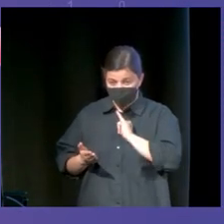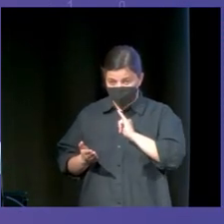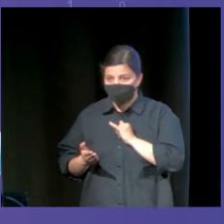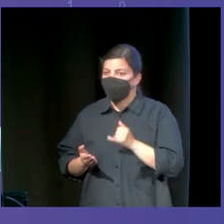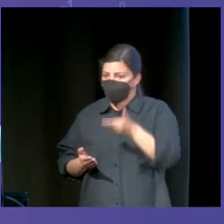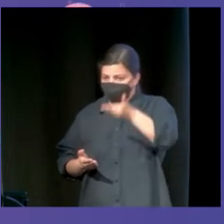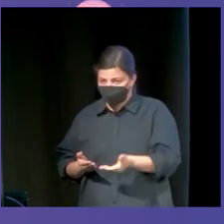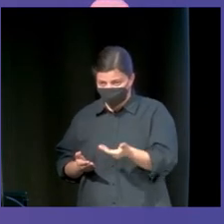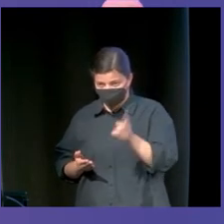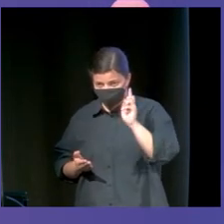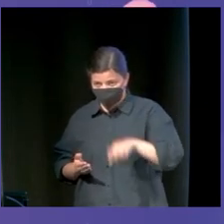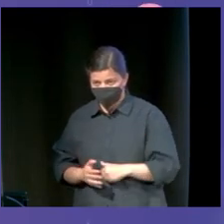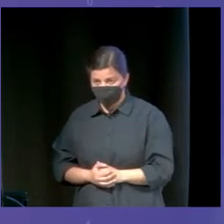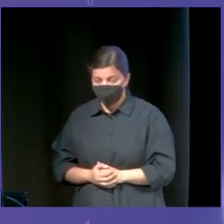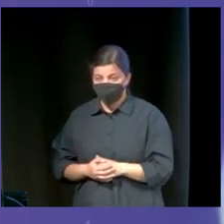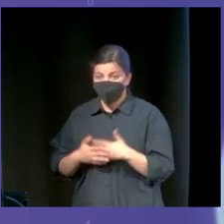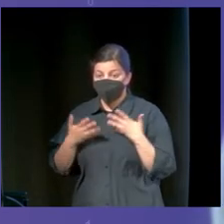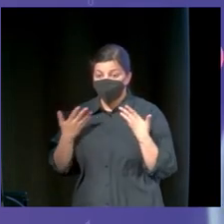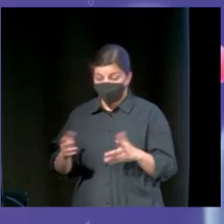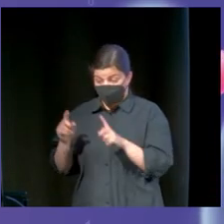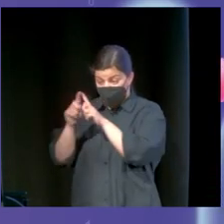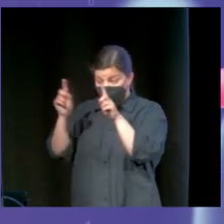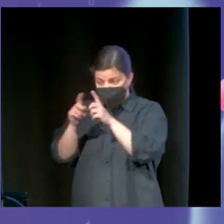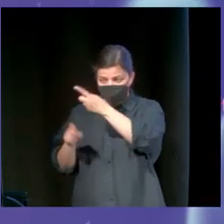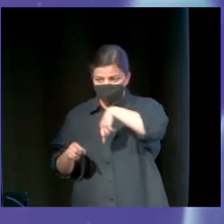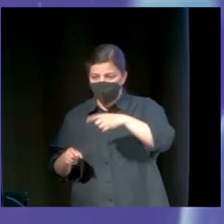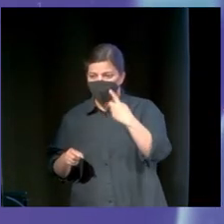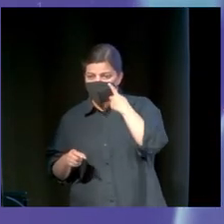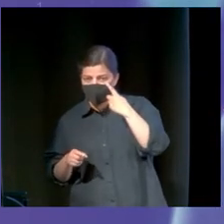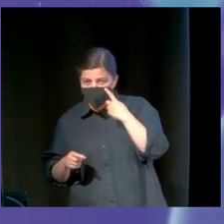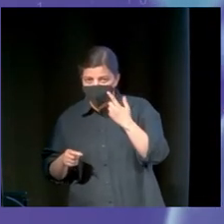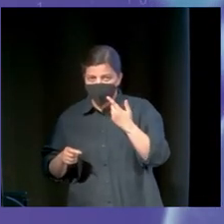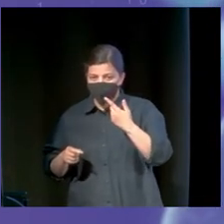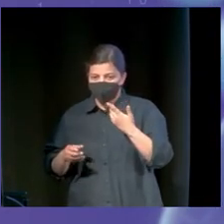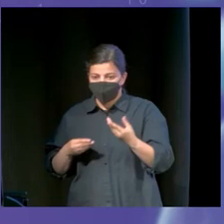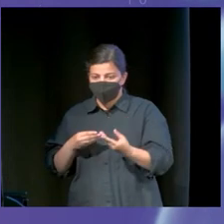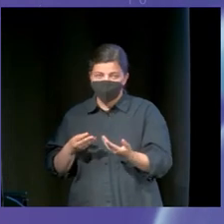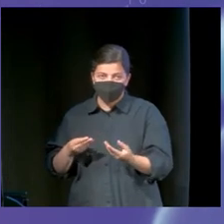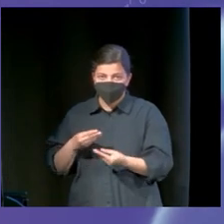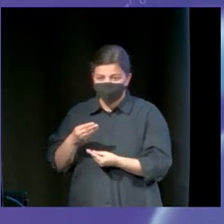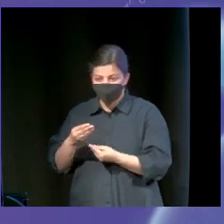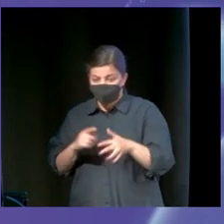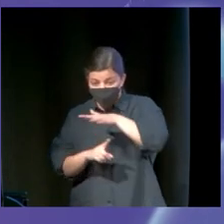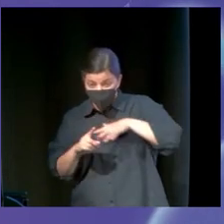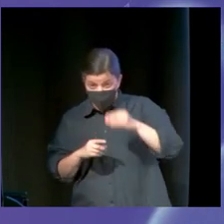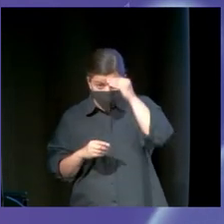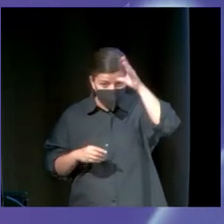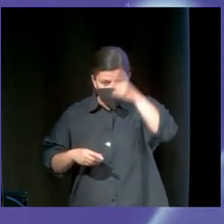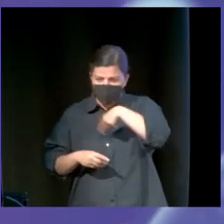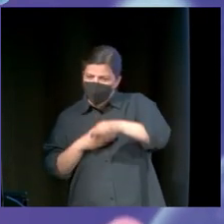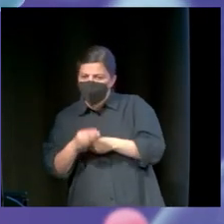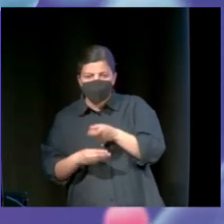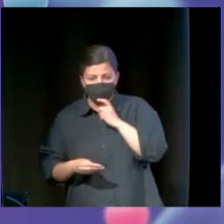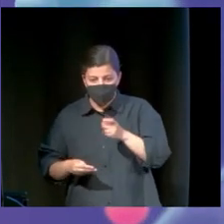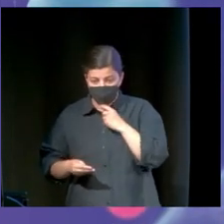muy importante y las empresas van a tener que ver cómo posicionarse en estos entornos virtuales antes